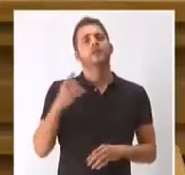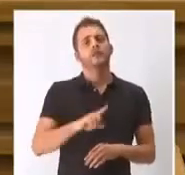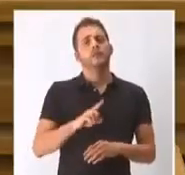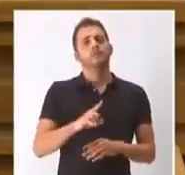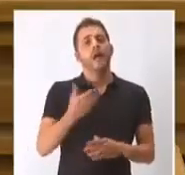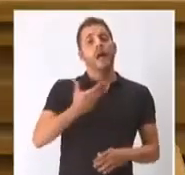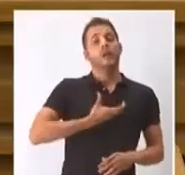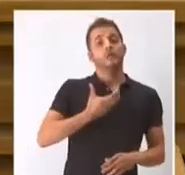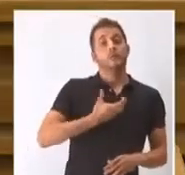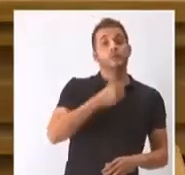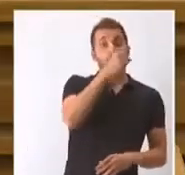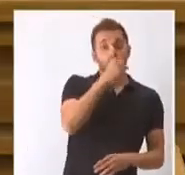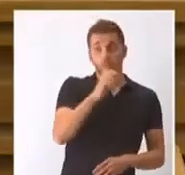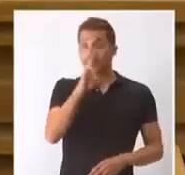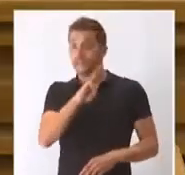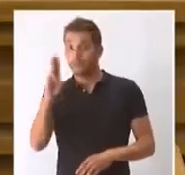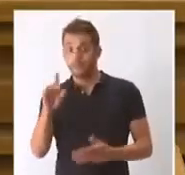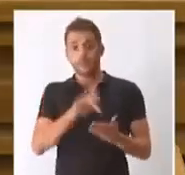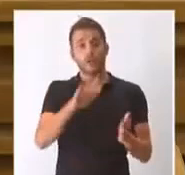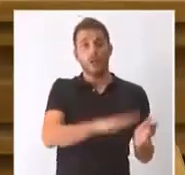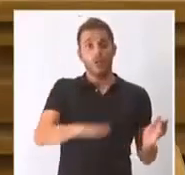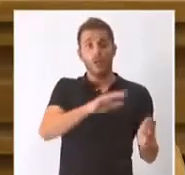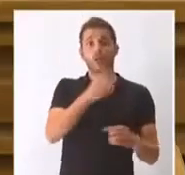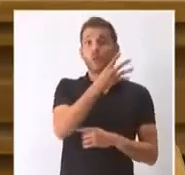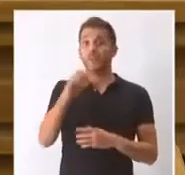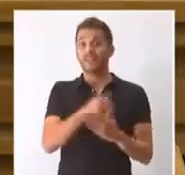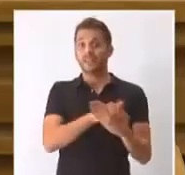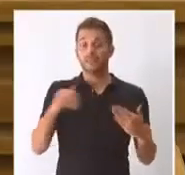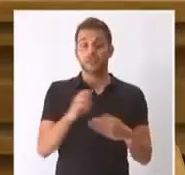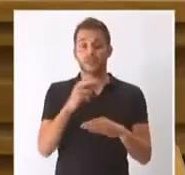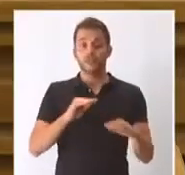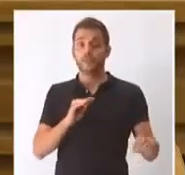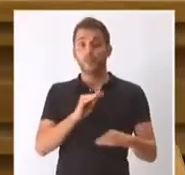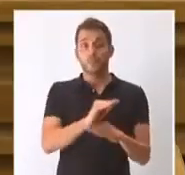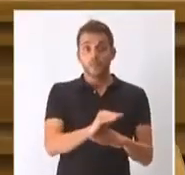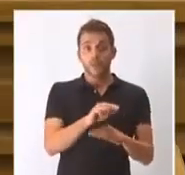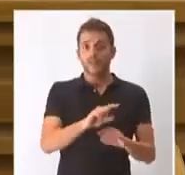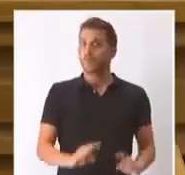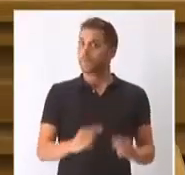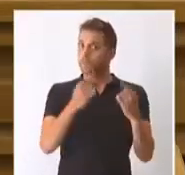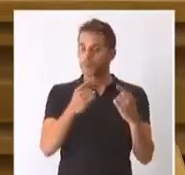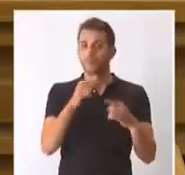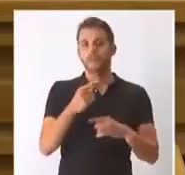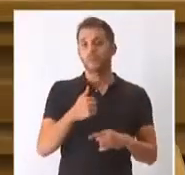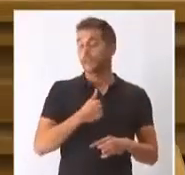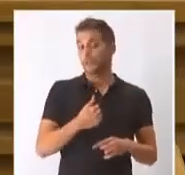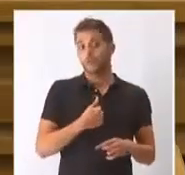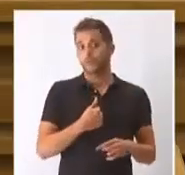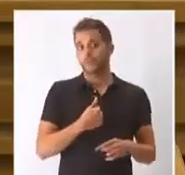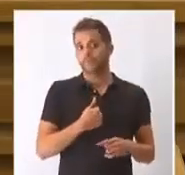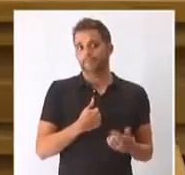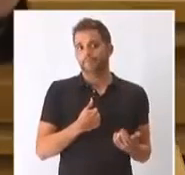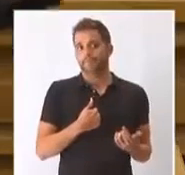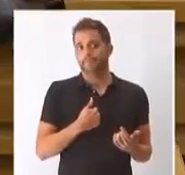con los ayuntamientos del psoe y del pp de la cabecera 40 millones históricos de inversión y desde luego no estoy dispuesto a aguantar